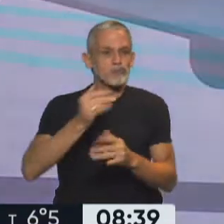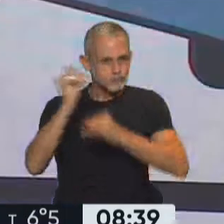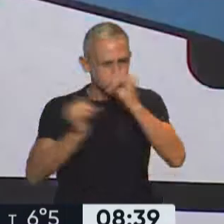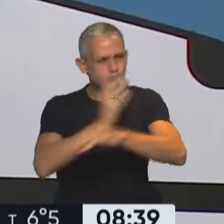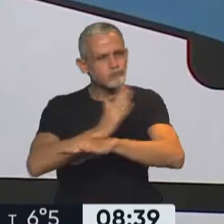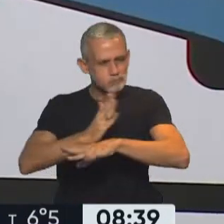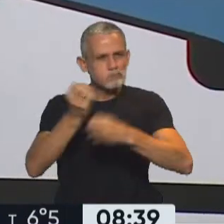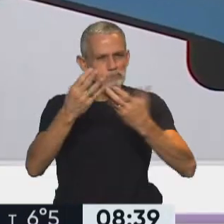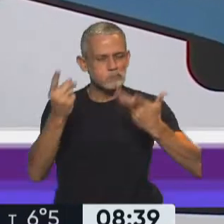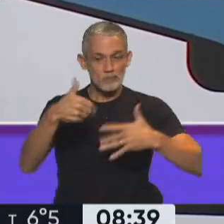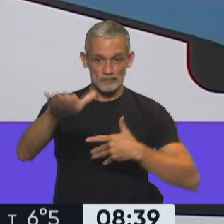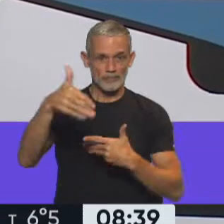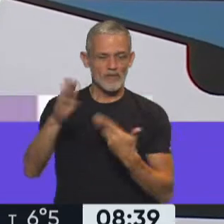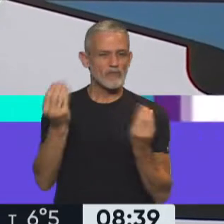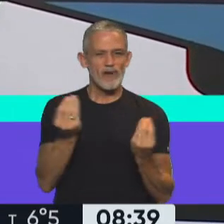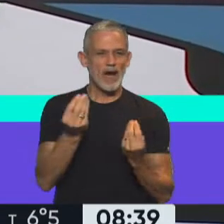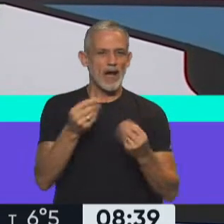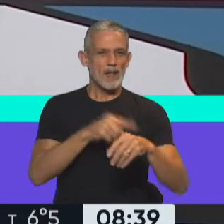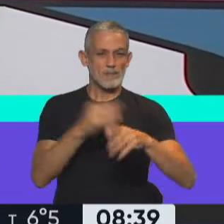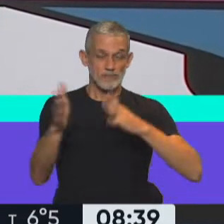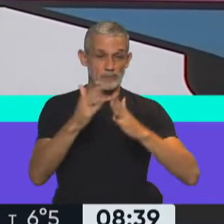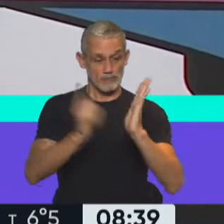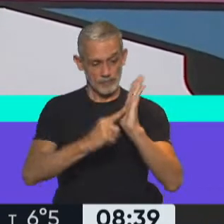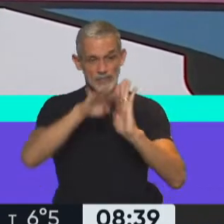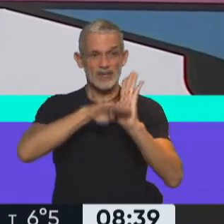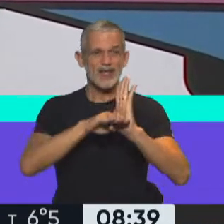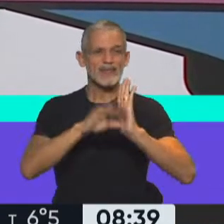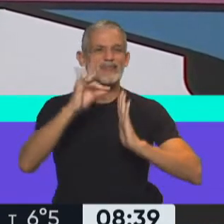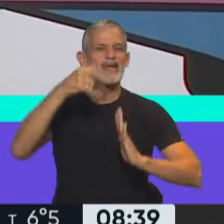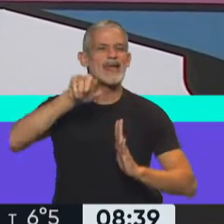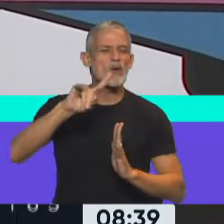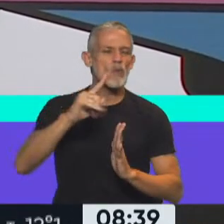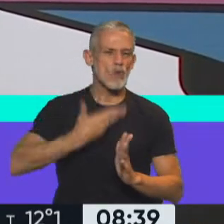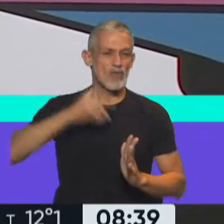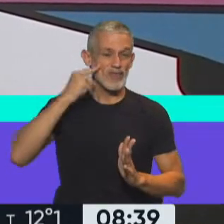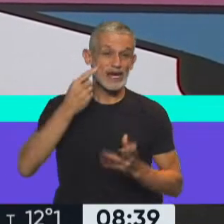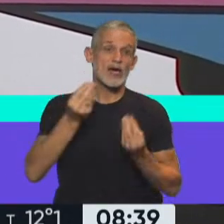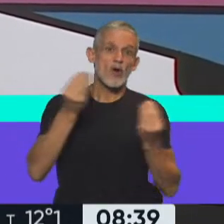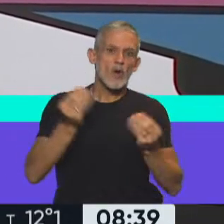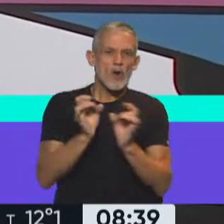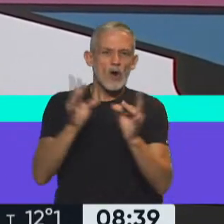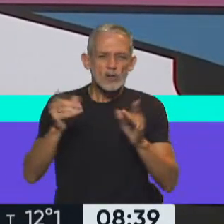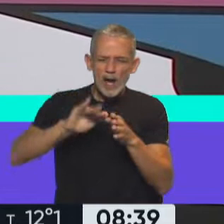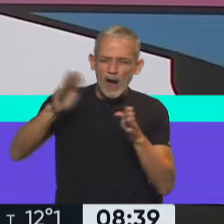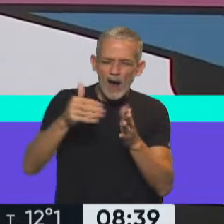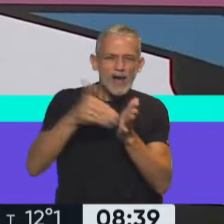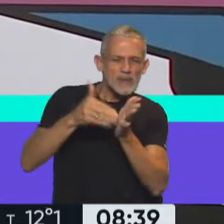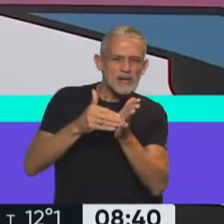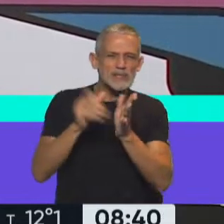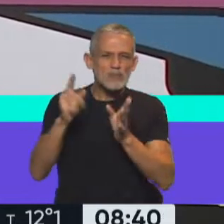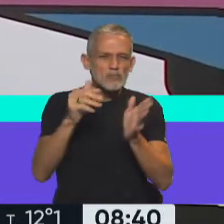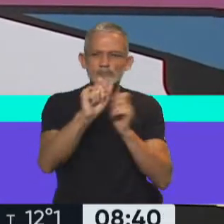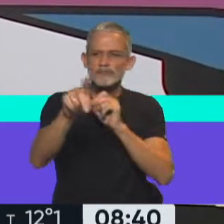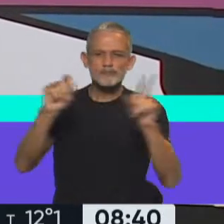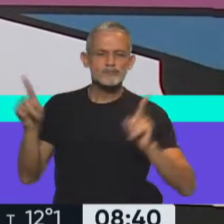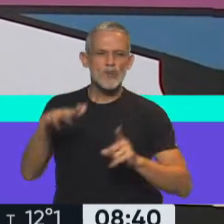bien recién, de cara a este nuevo DNU y sí, prestando mucha atención a la incidencia de los contagios según la cantidad de habitantes en cada